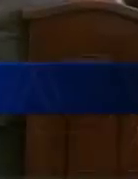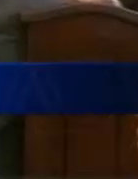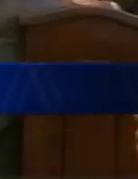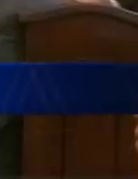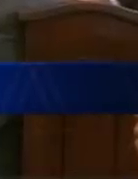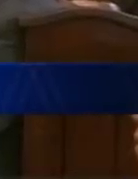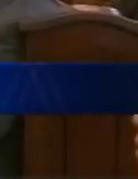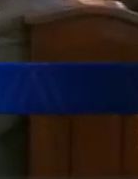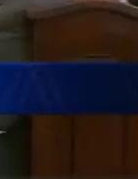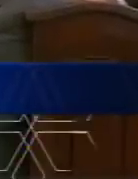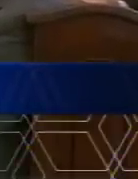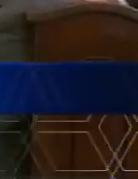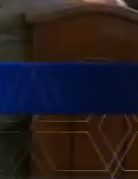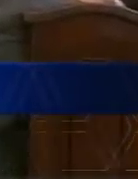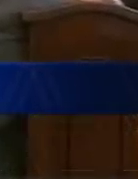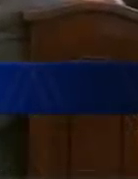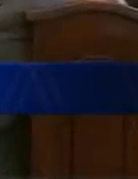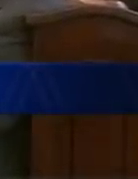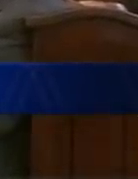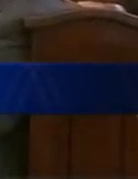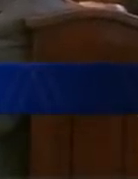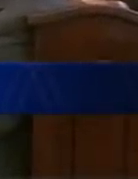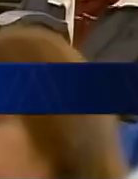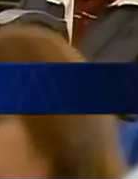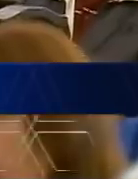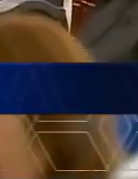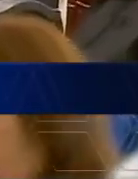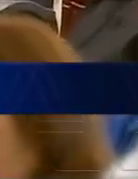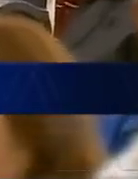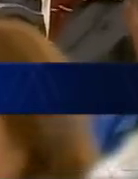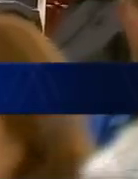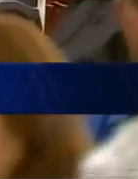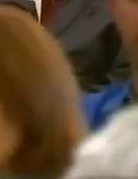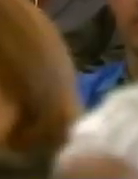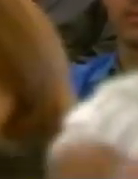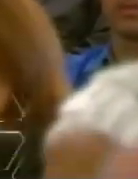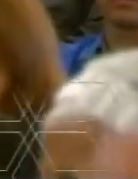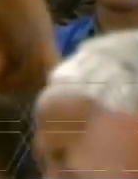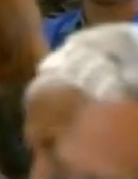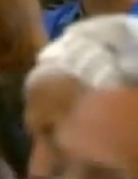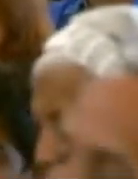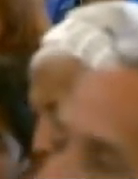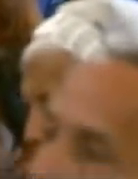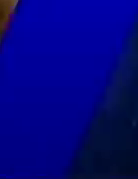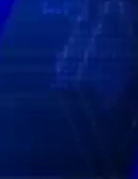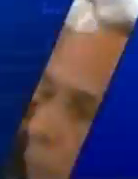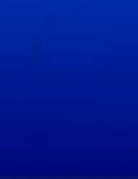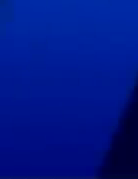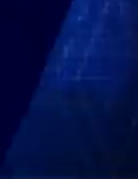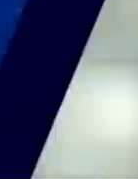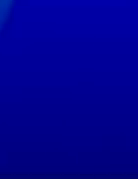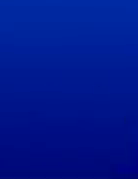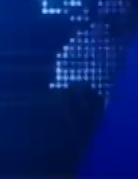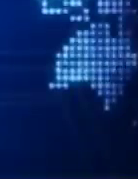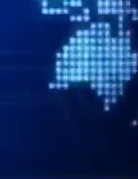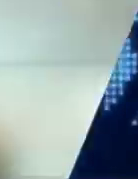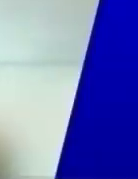Conmemoración con reclamos. Docentes reiteran exigencias y piden mejoras salariales.